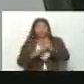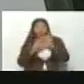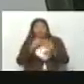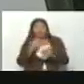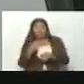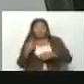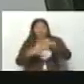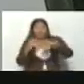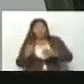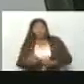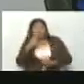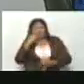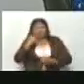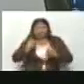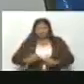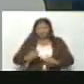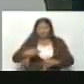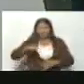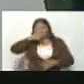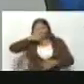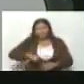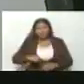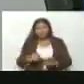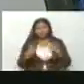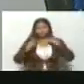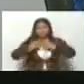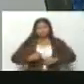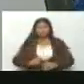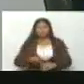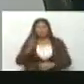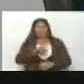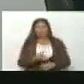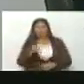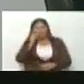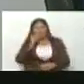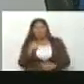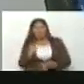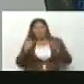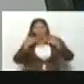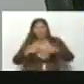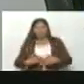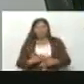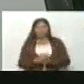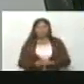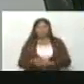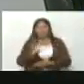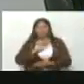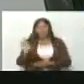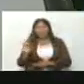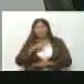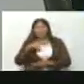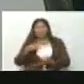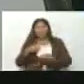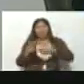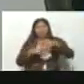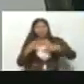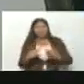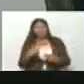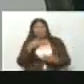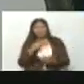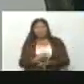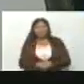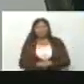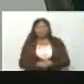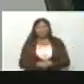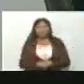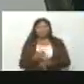dicen ser revolucionarios, que se ponen esta misma camisa de venezolano, se ponen la camisa de patriota de nuestra revolución. Y